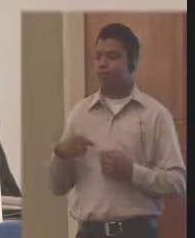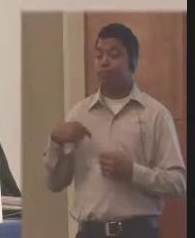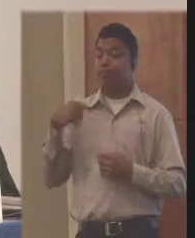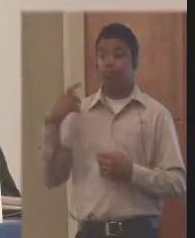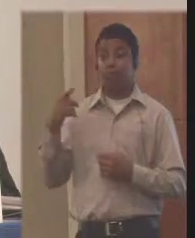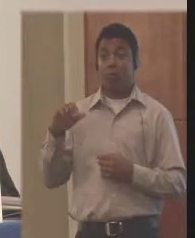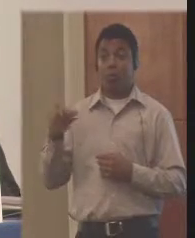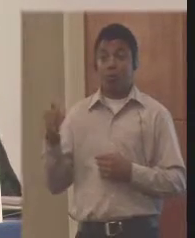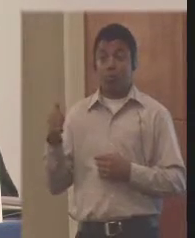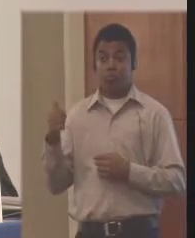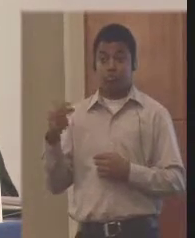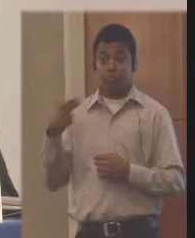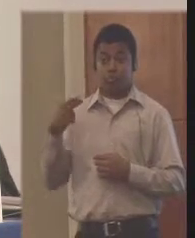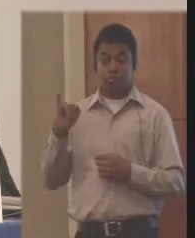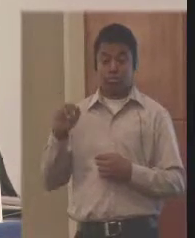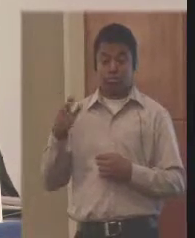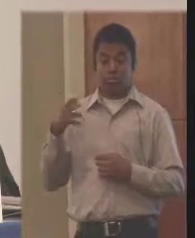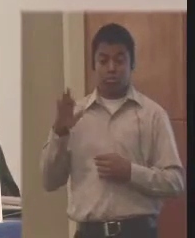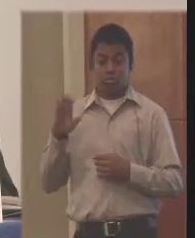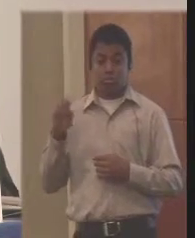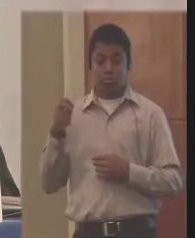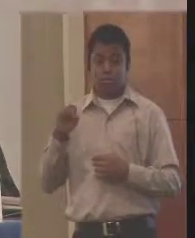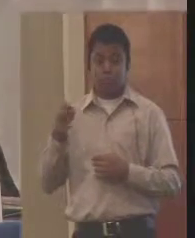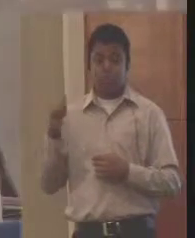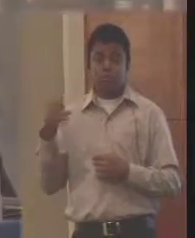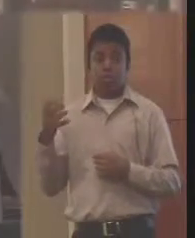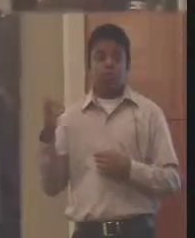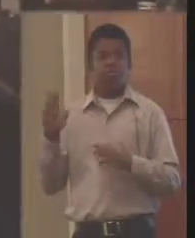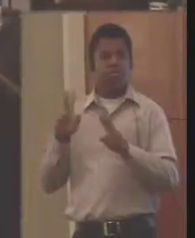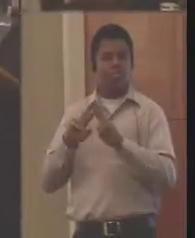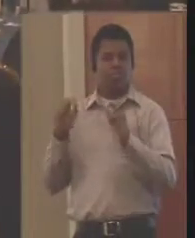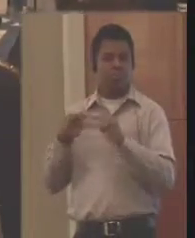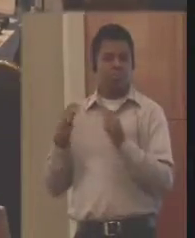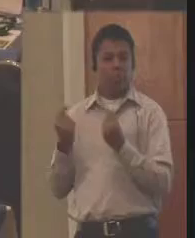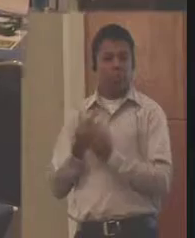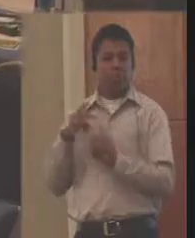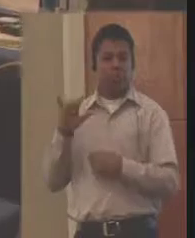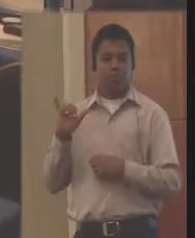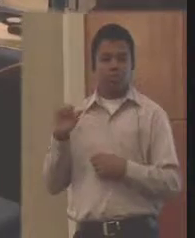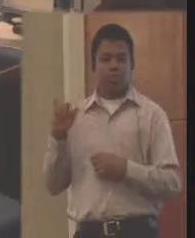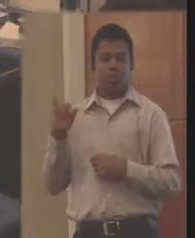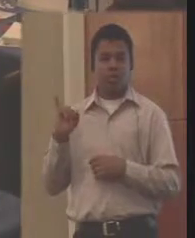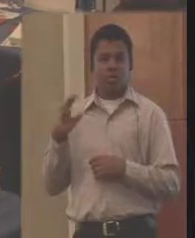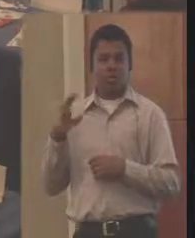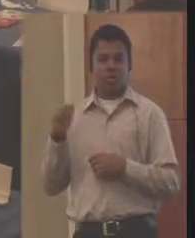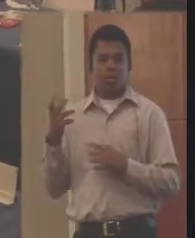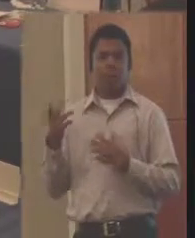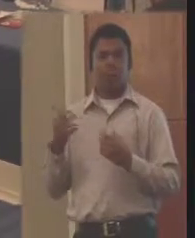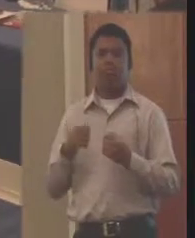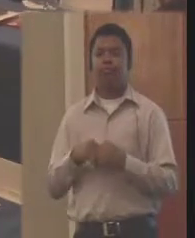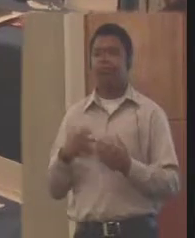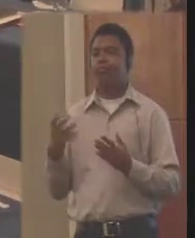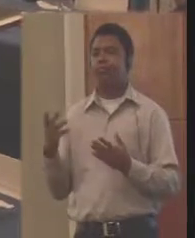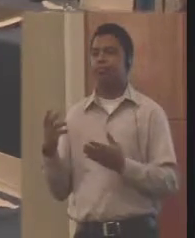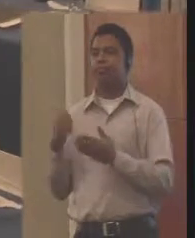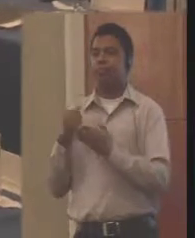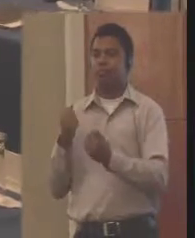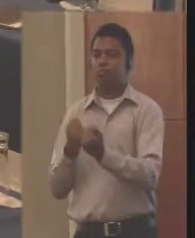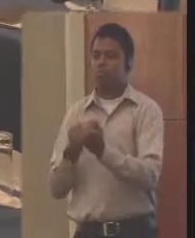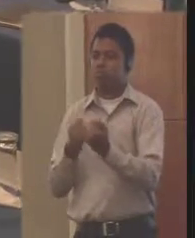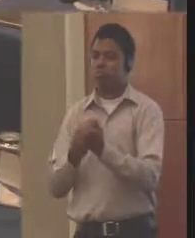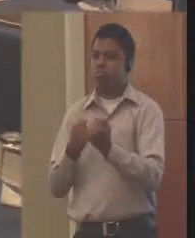JICA una visión específica de una agencia para desarrollo internacional de apoyo, en donde vemos